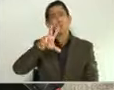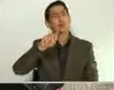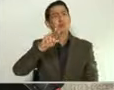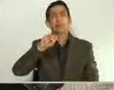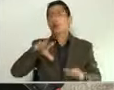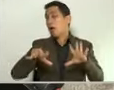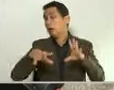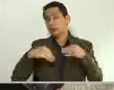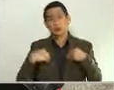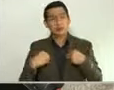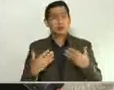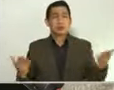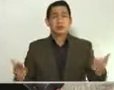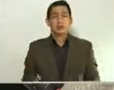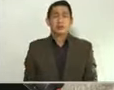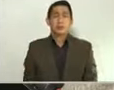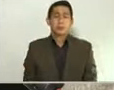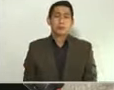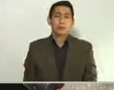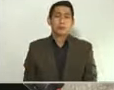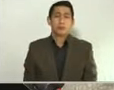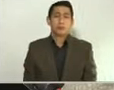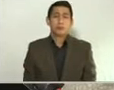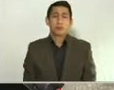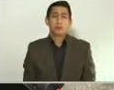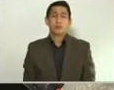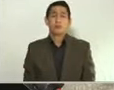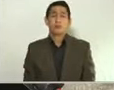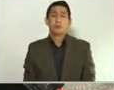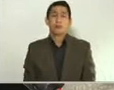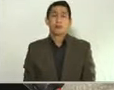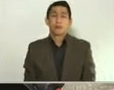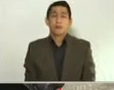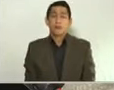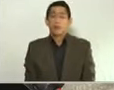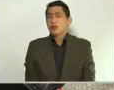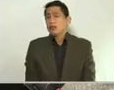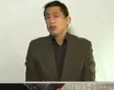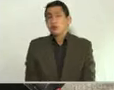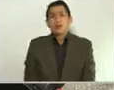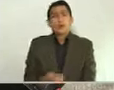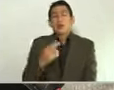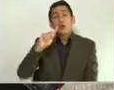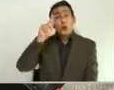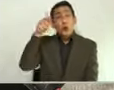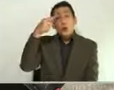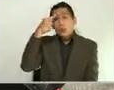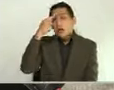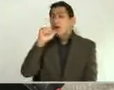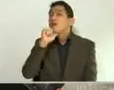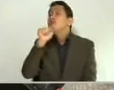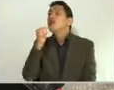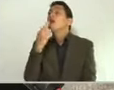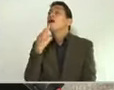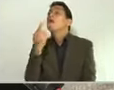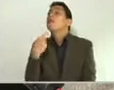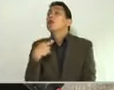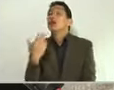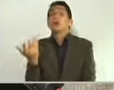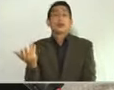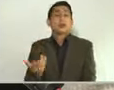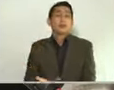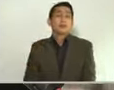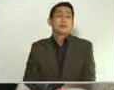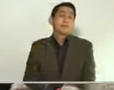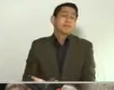muy buenos para la gente que vive en el sector. Pero no contestan. Entonces esto es como el perro del hortelano. Ni hacen ni dejan